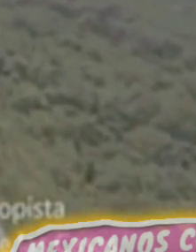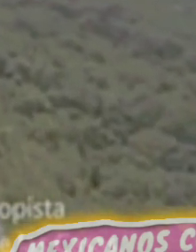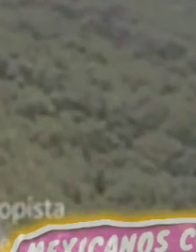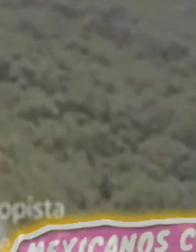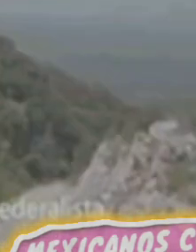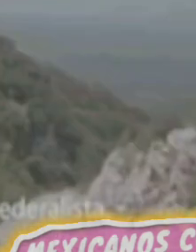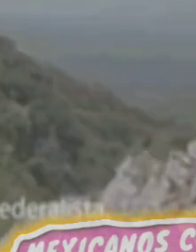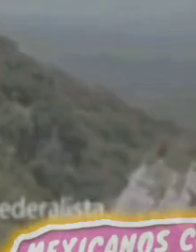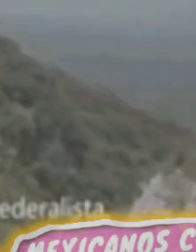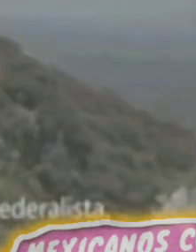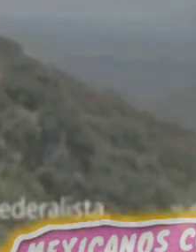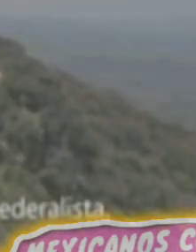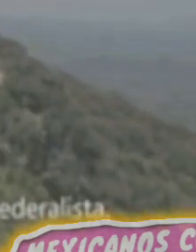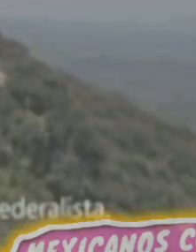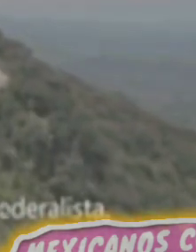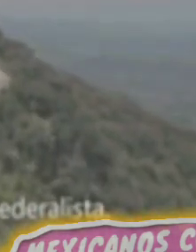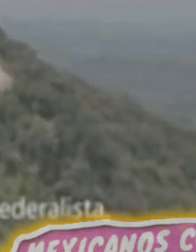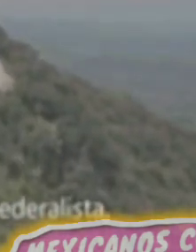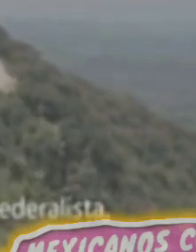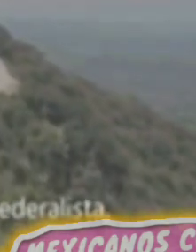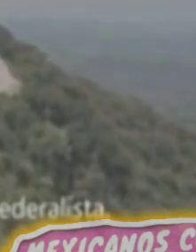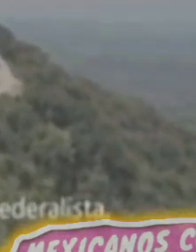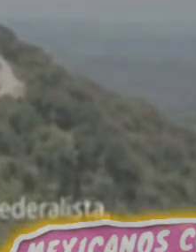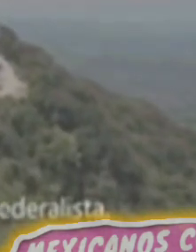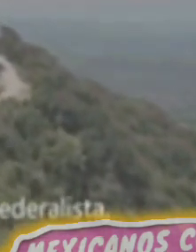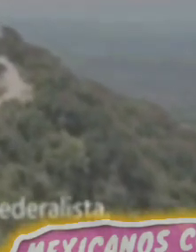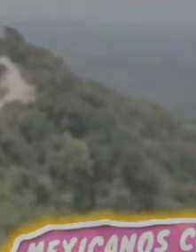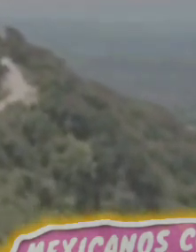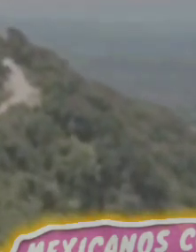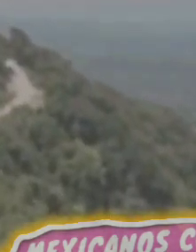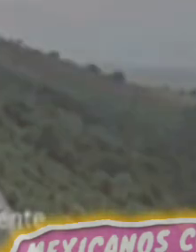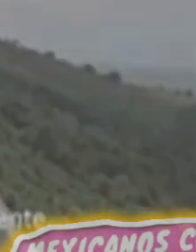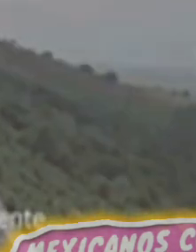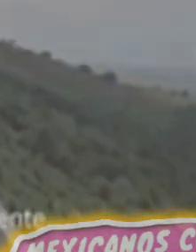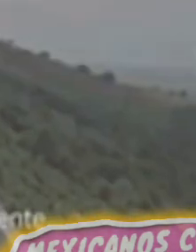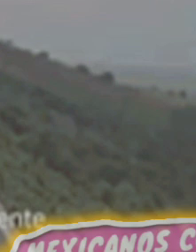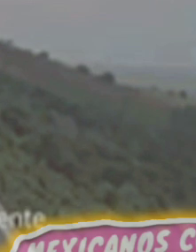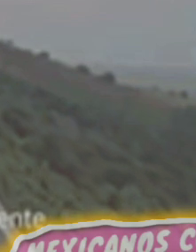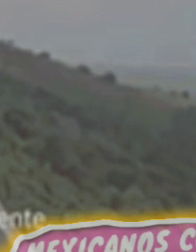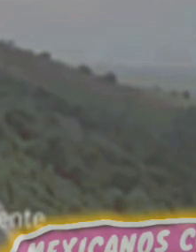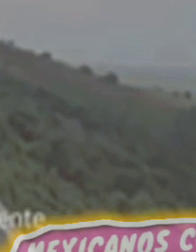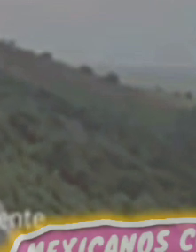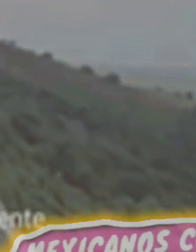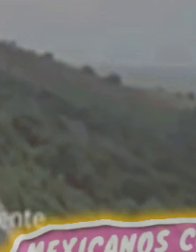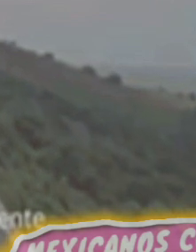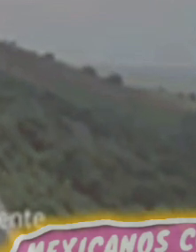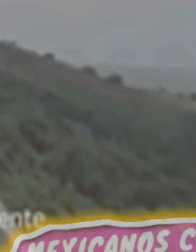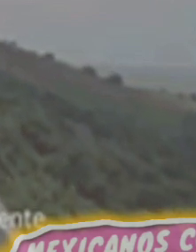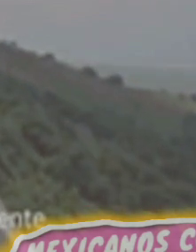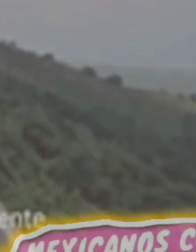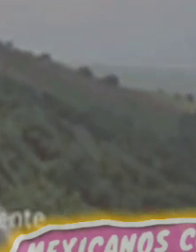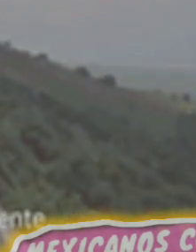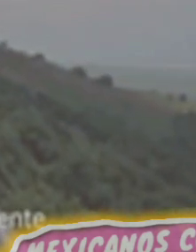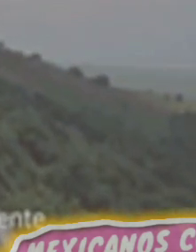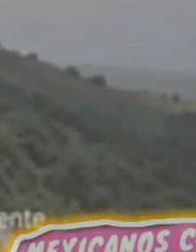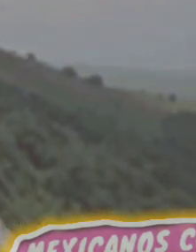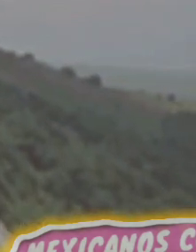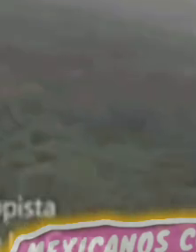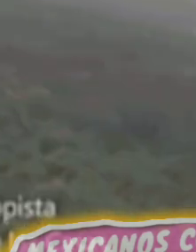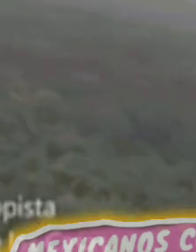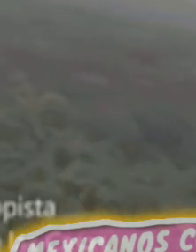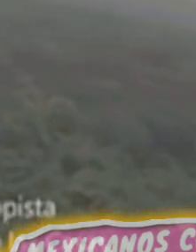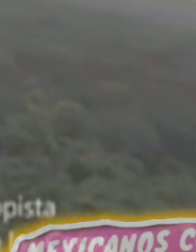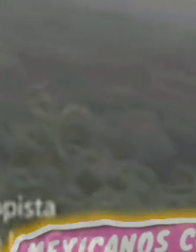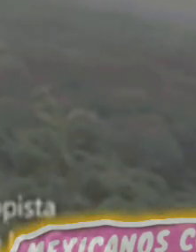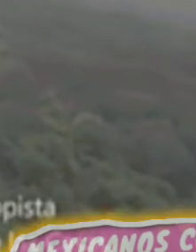San Cristóbal, 4 puentes y un paso vehicular inferior. Aquí se ven imágenes, esta está